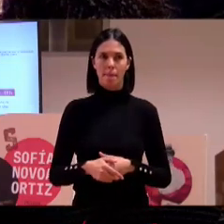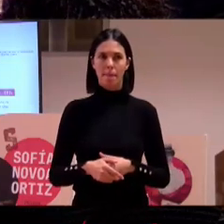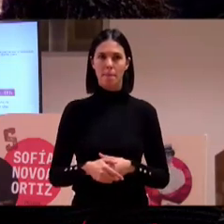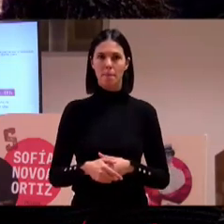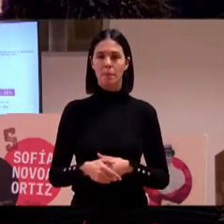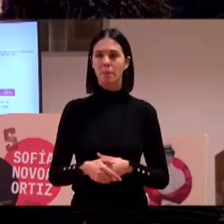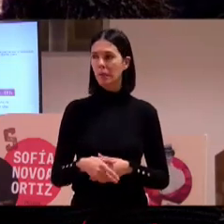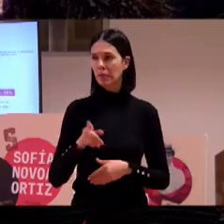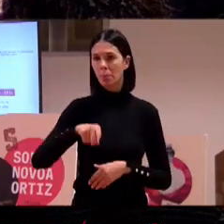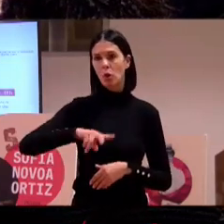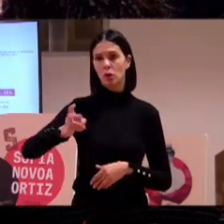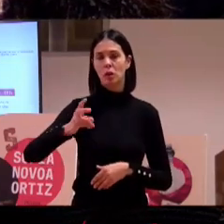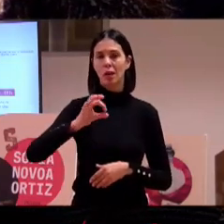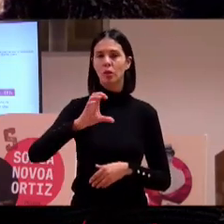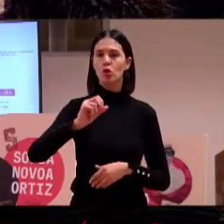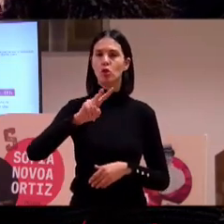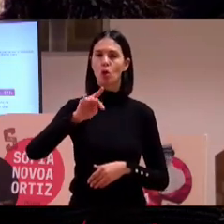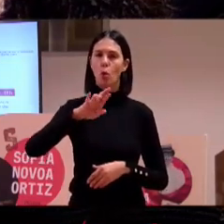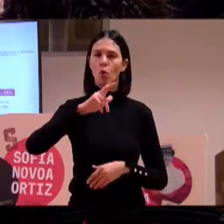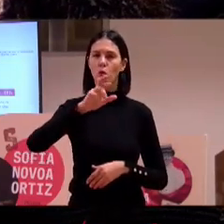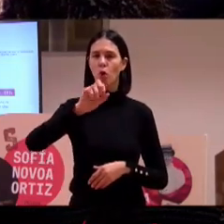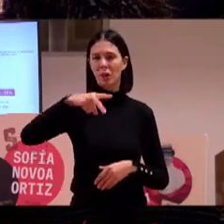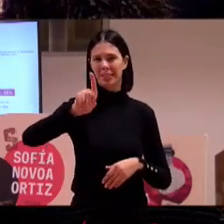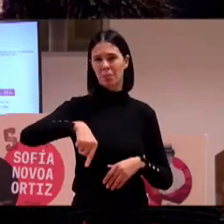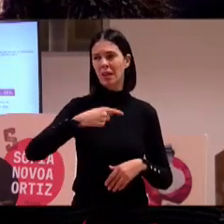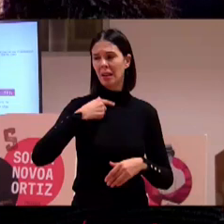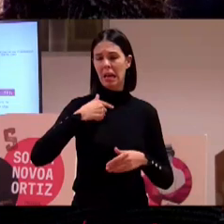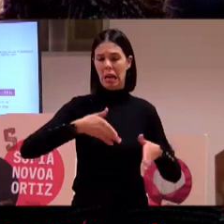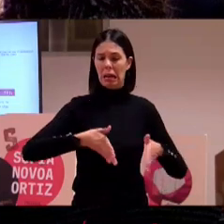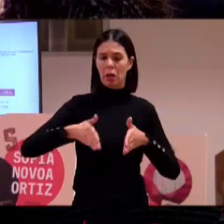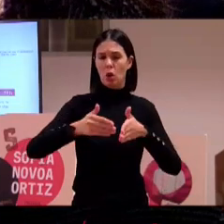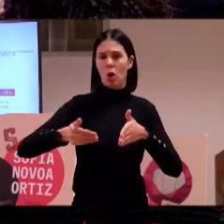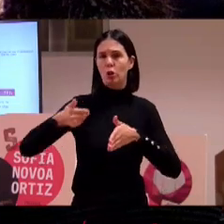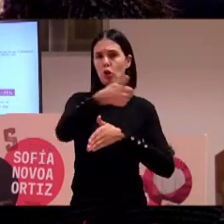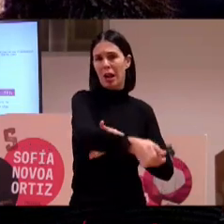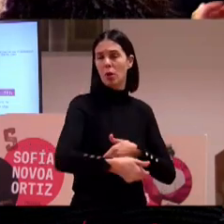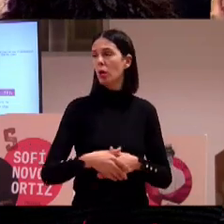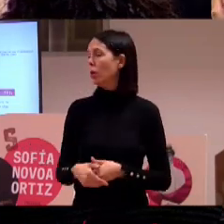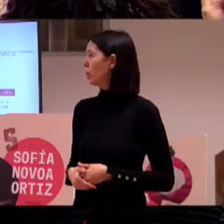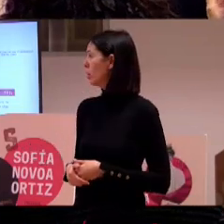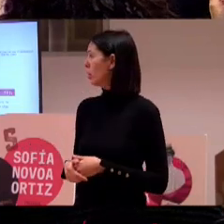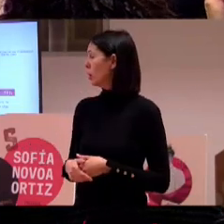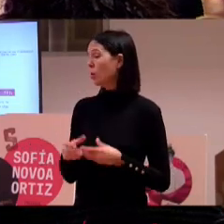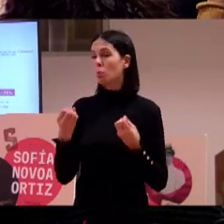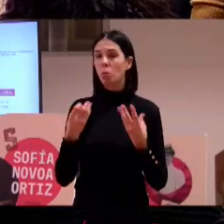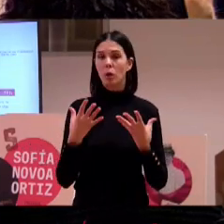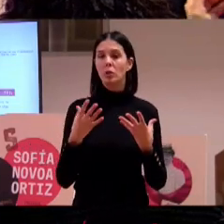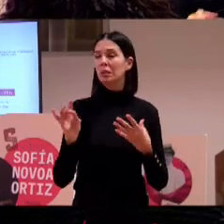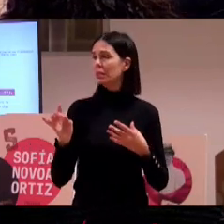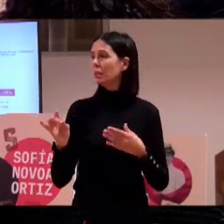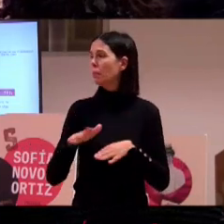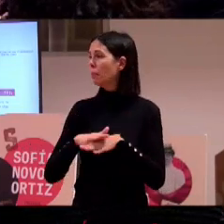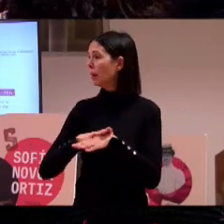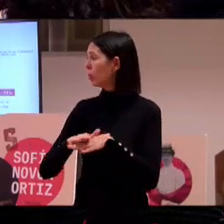y a Swarthmore, que estaba al otro lado del río. Bueno, sí,